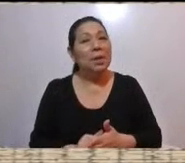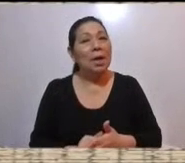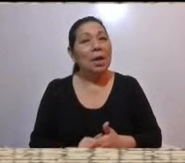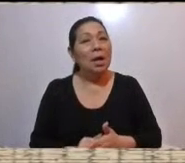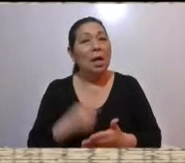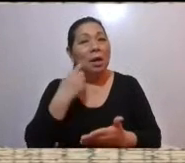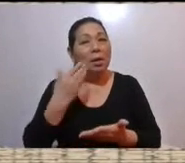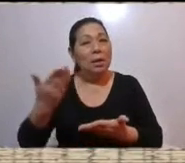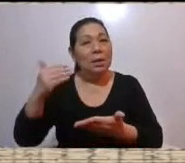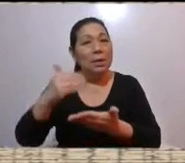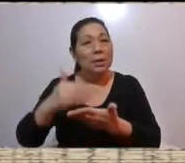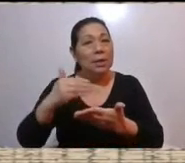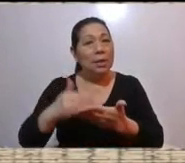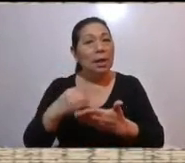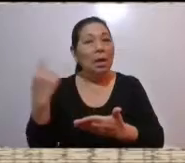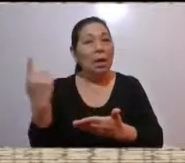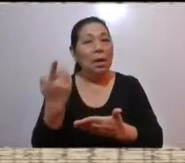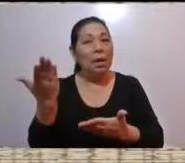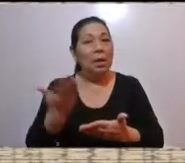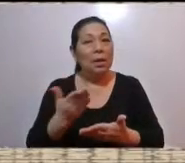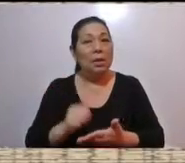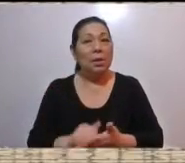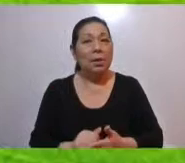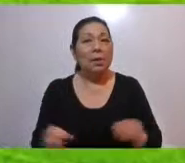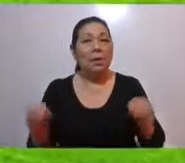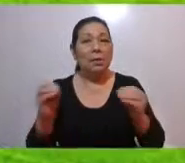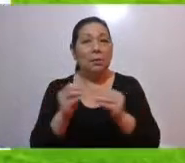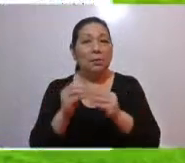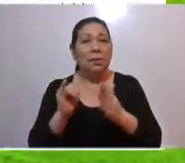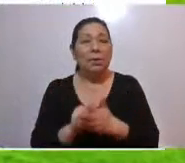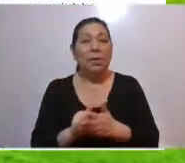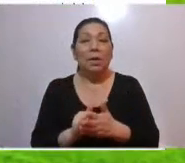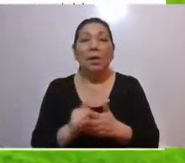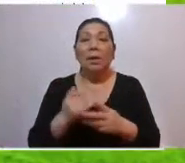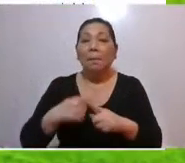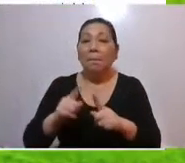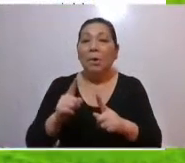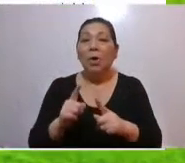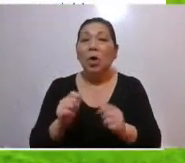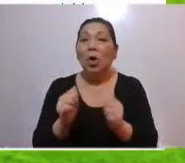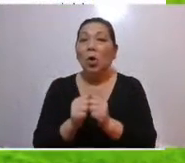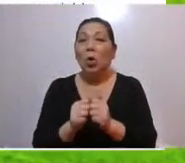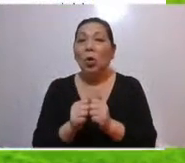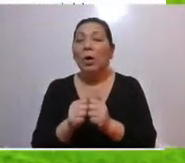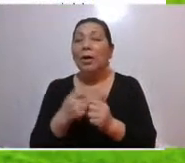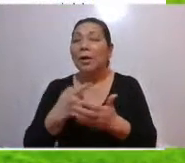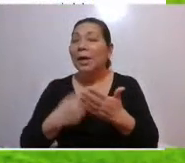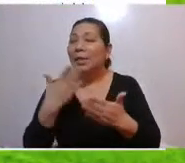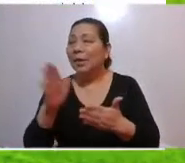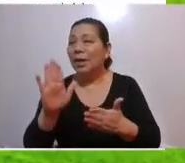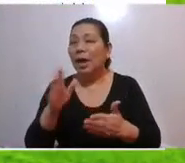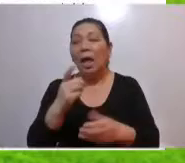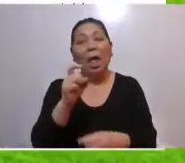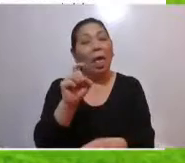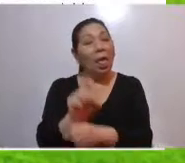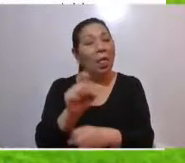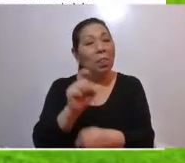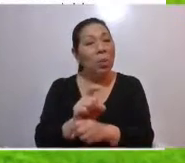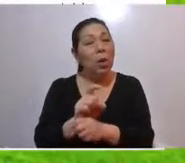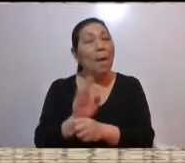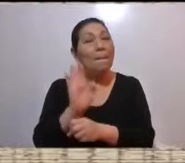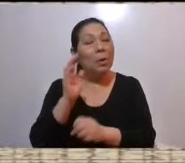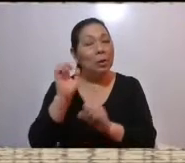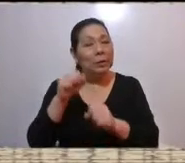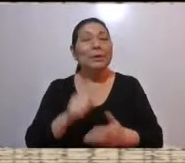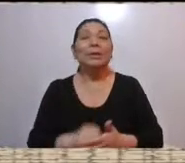permitan de manera paulatina el generar mejores condiciones de acceso y disponibilidad con lo que se refiere al derecho a la educación,